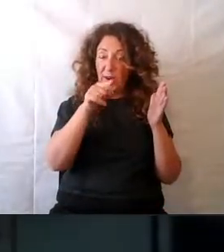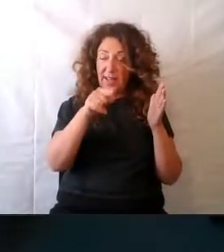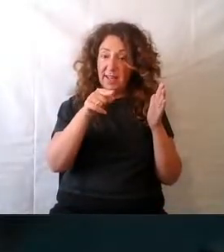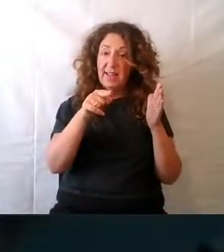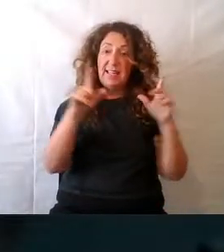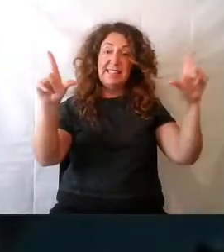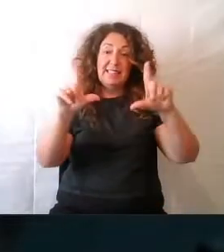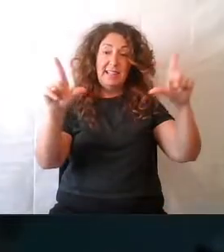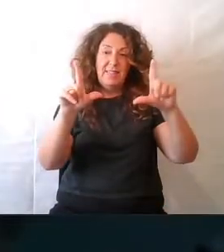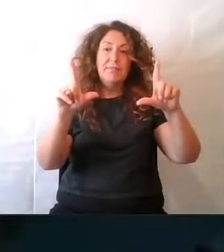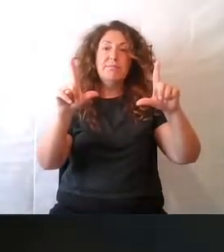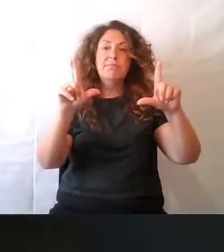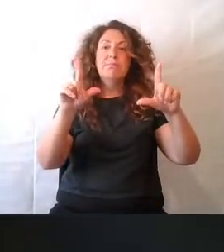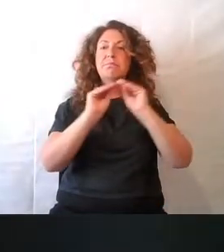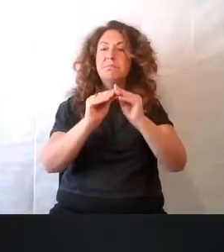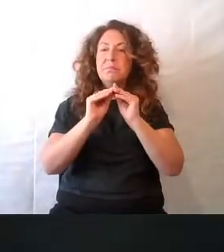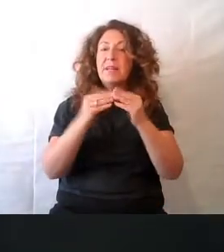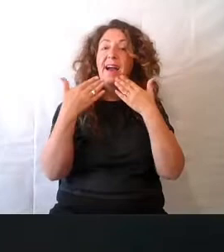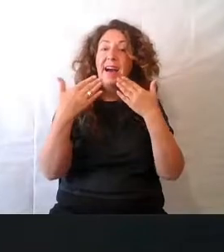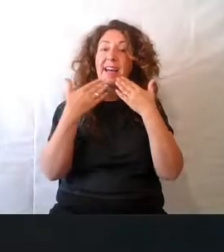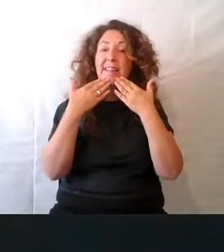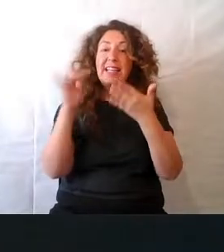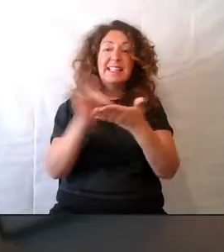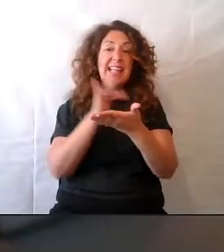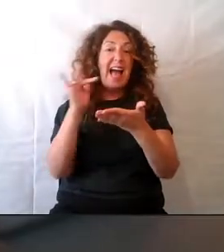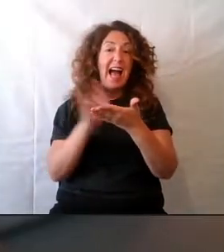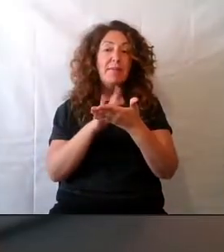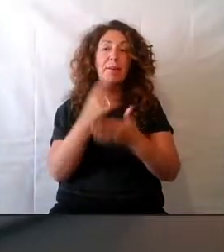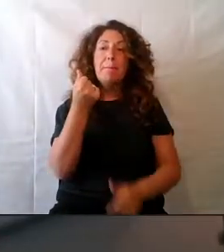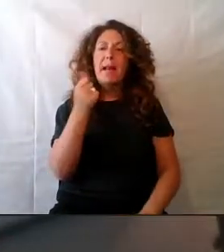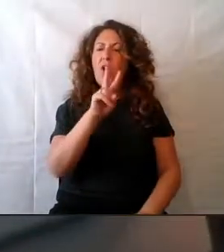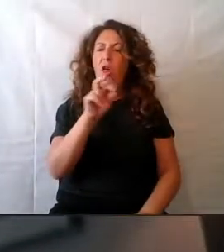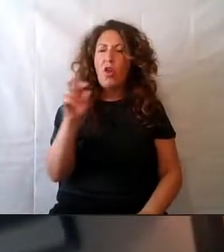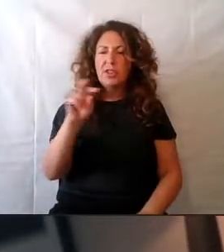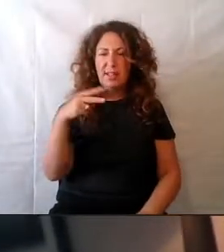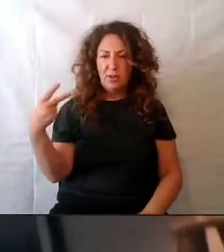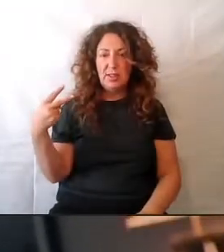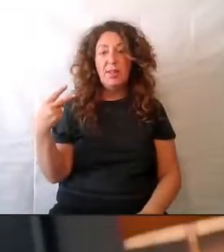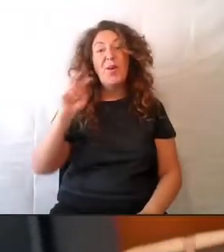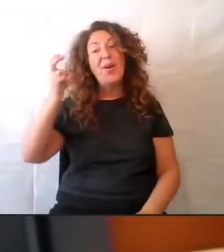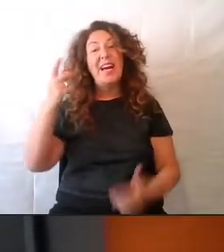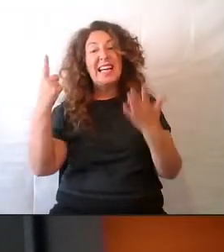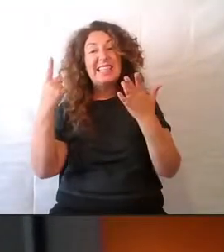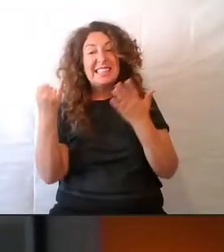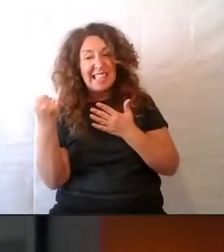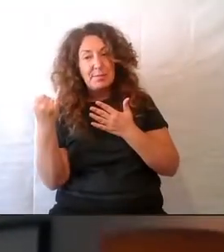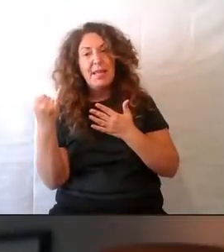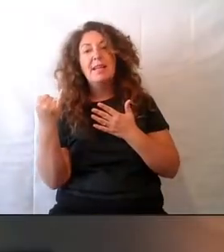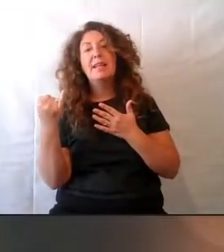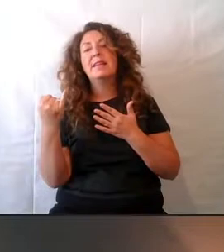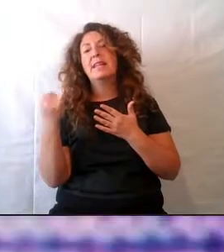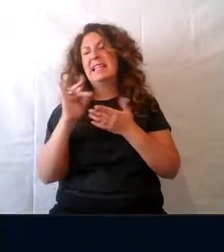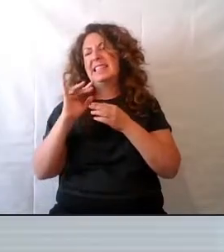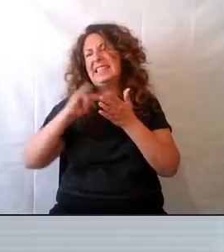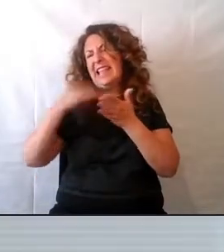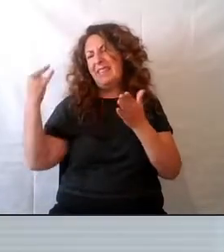acciones y todo por medio de una tablet de menos de 200 euros frente a los seis mil que cuesta la tecnología más popular del mercado la